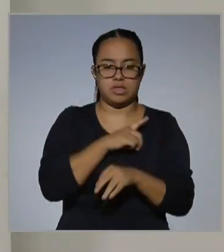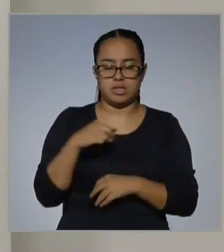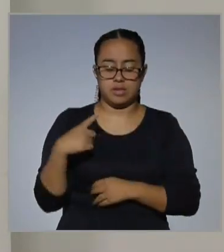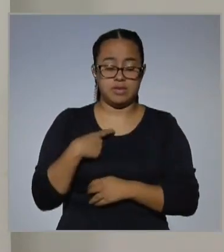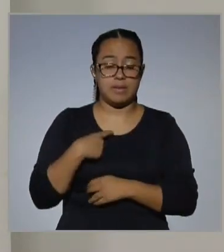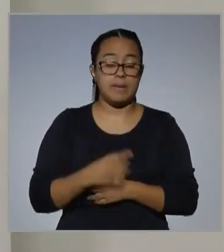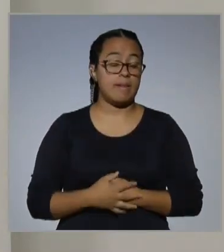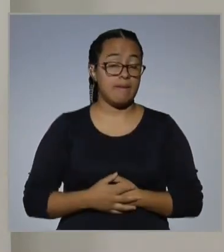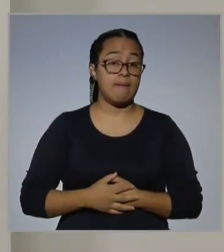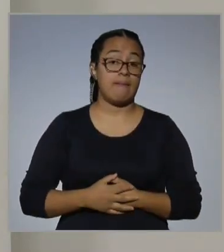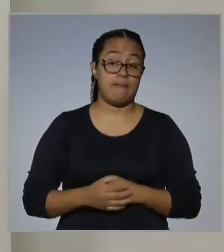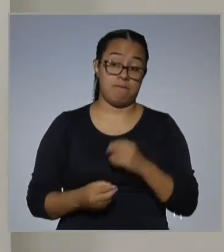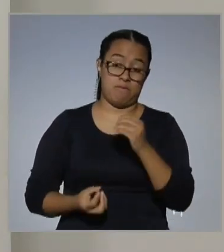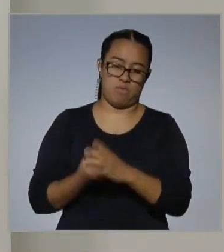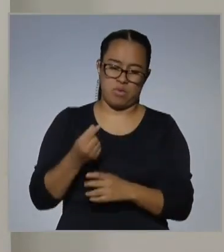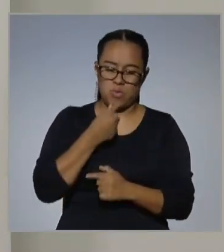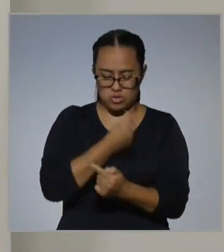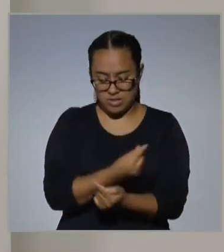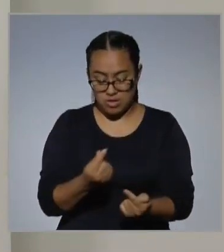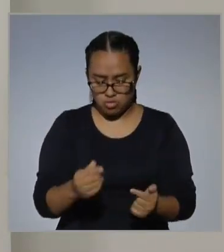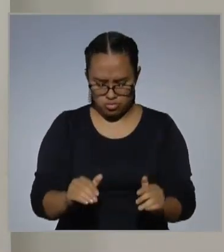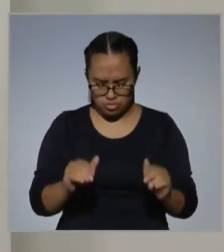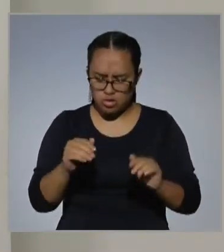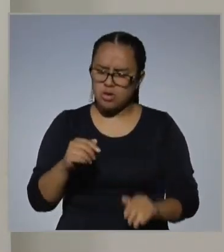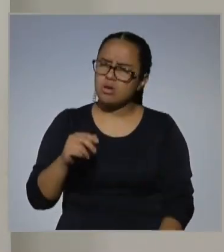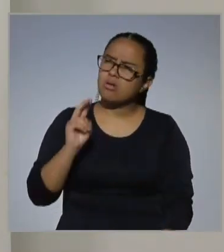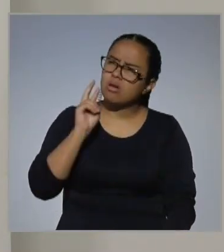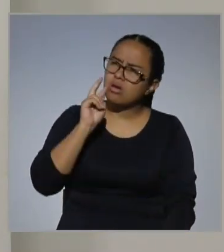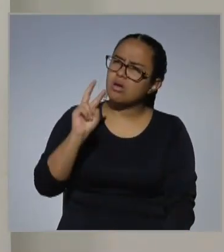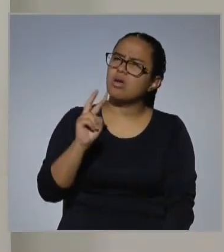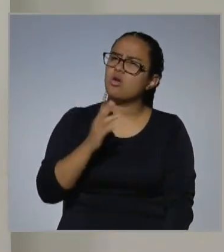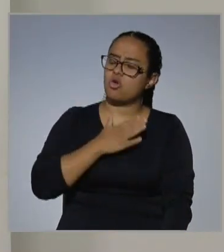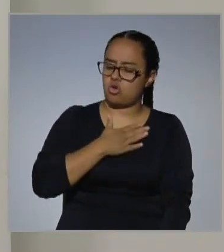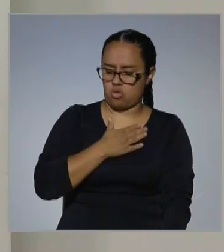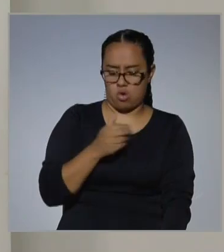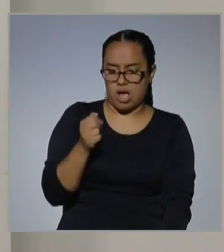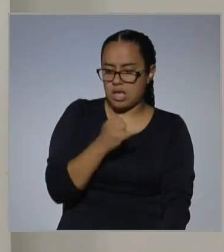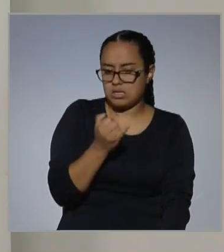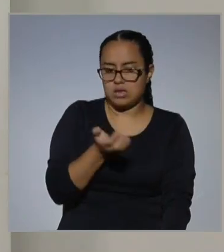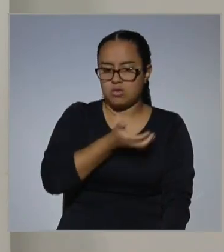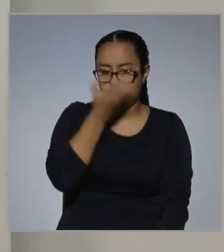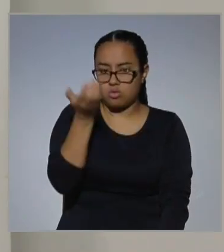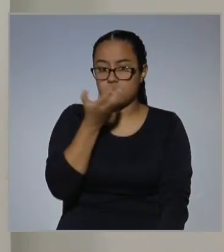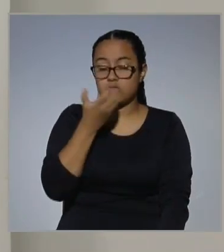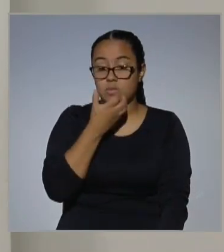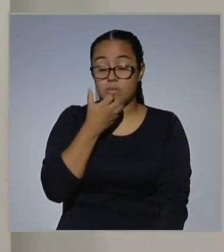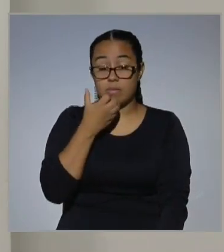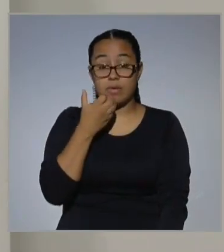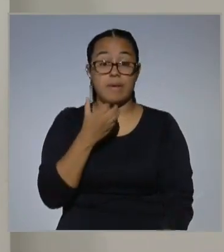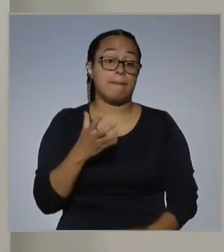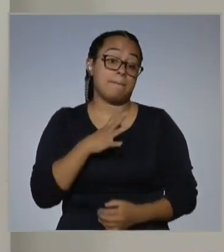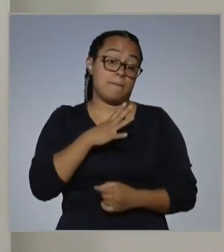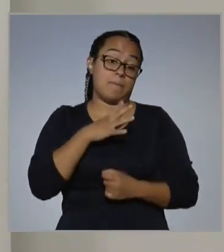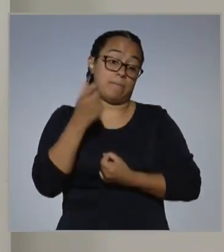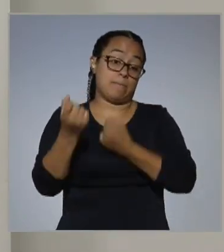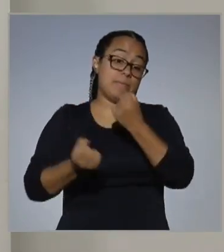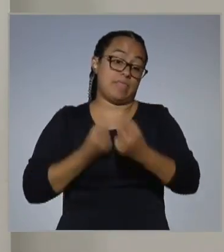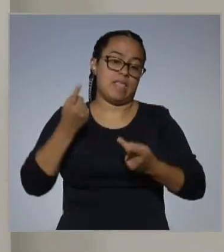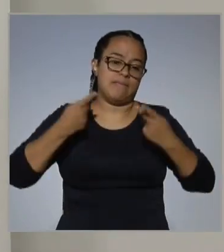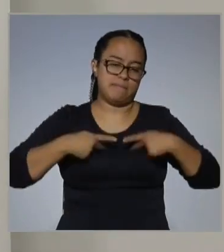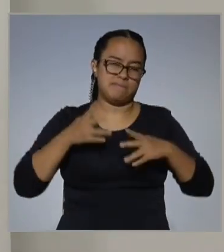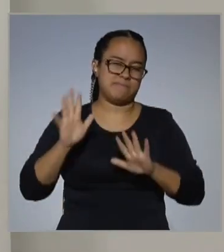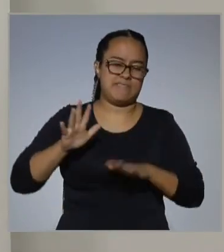que permitimos que las nuevas generaciones digan, yo así lo hago, ¿no? Y hay gente, ya